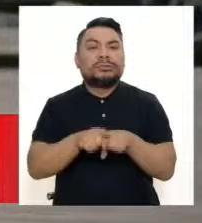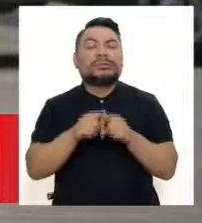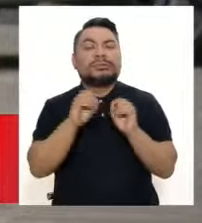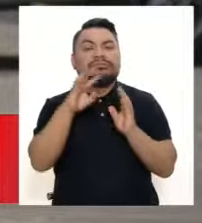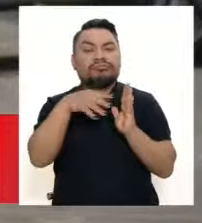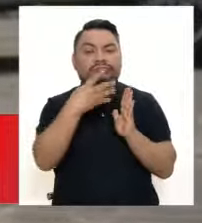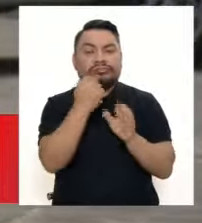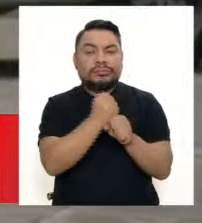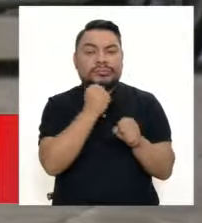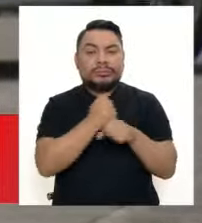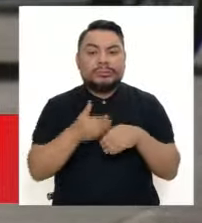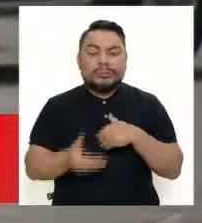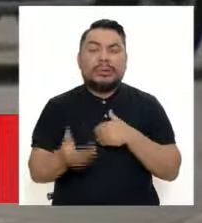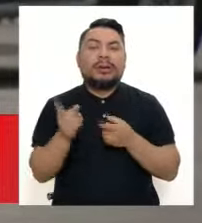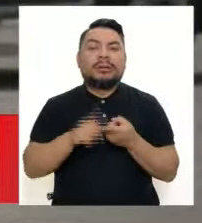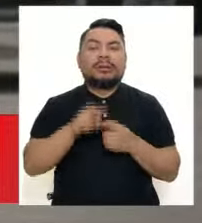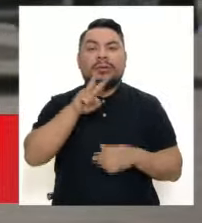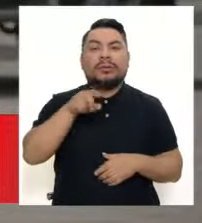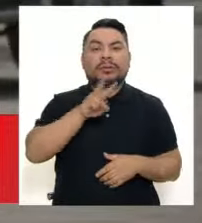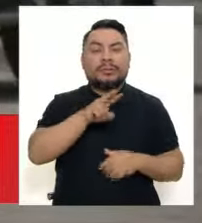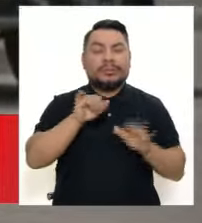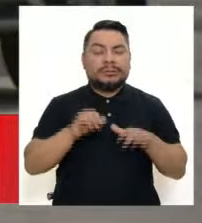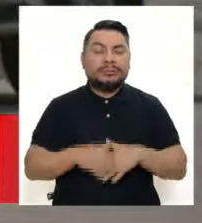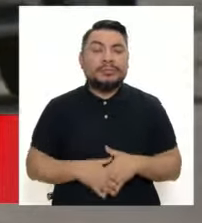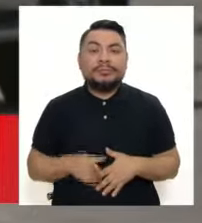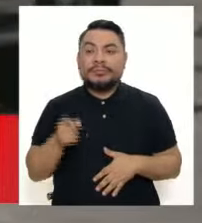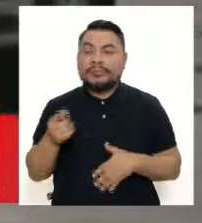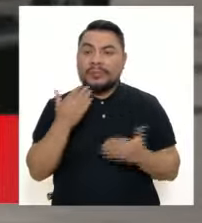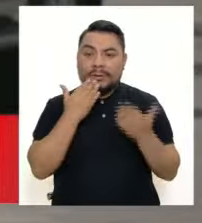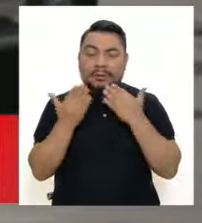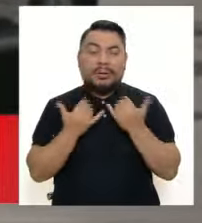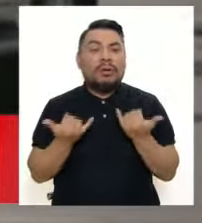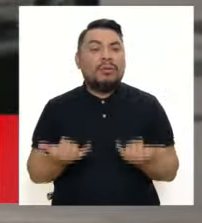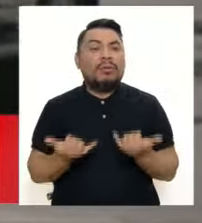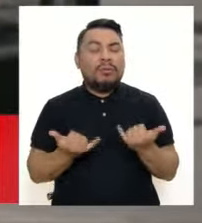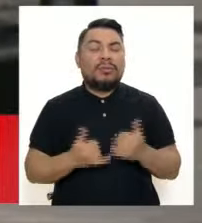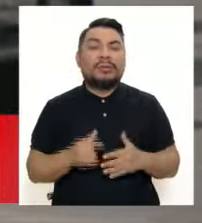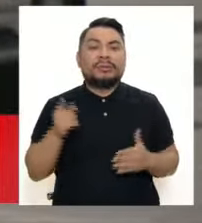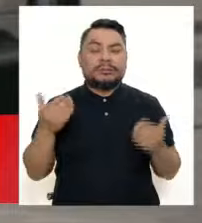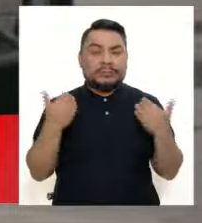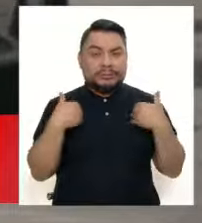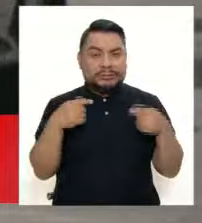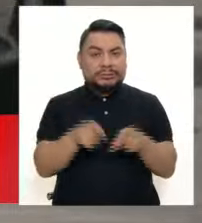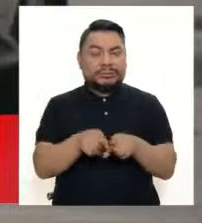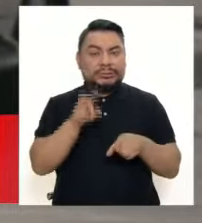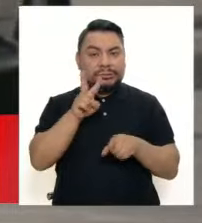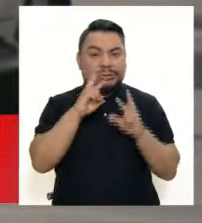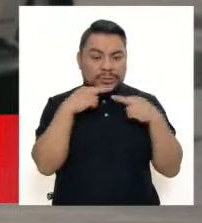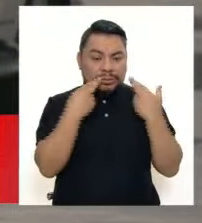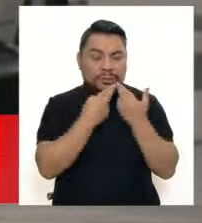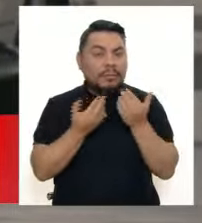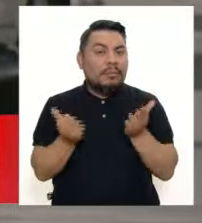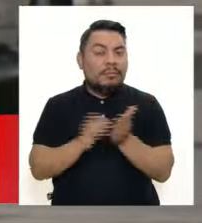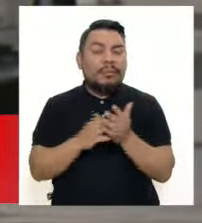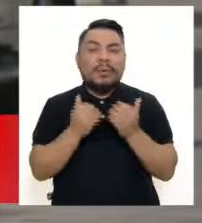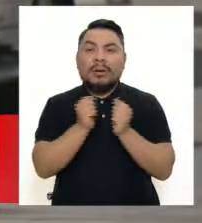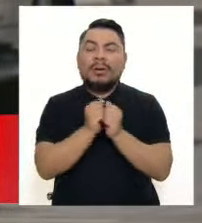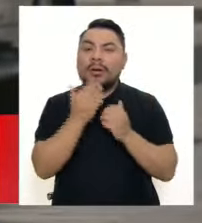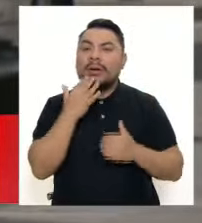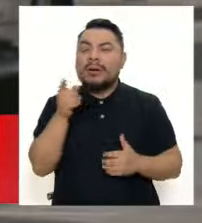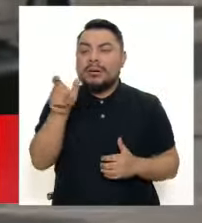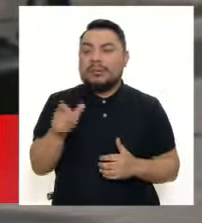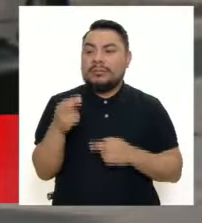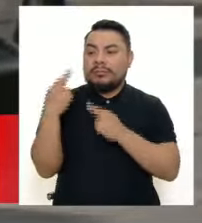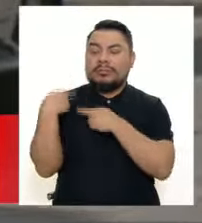al 2026 eh también detallar que el día de hoy eh tendrá también dos reuniones más con eh